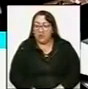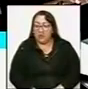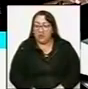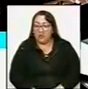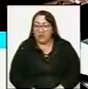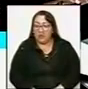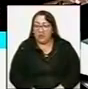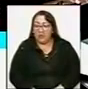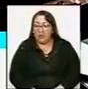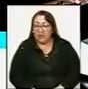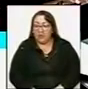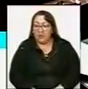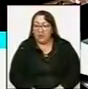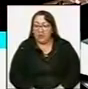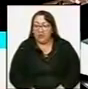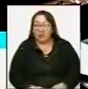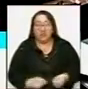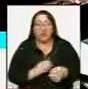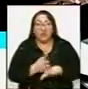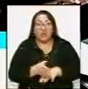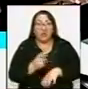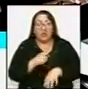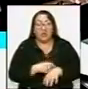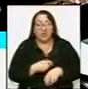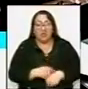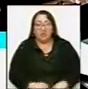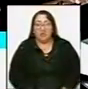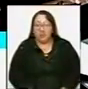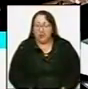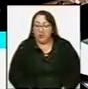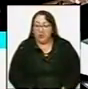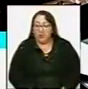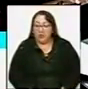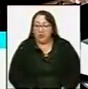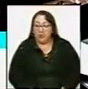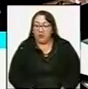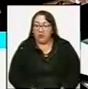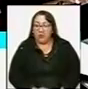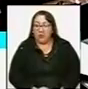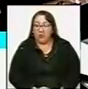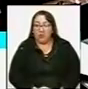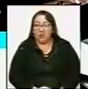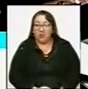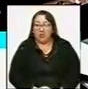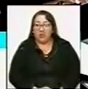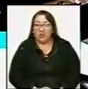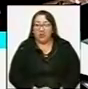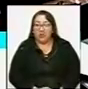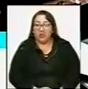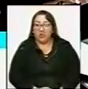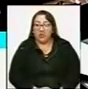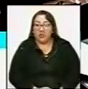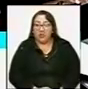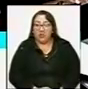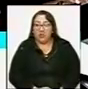cancelación entre en vigencia al momento en que se inicia la inscripción